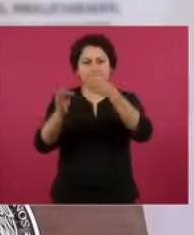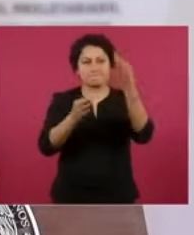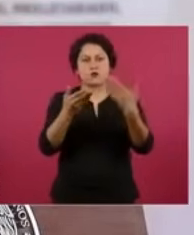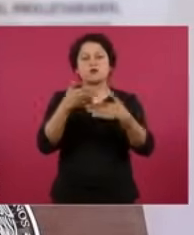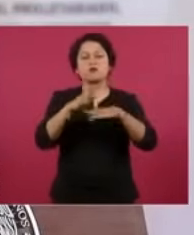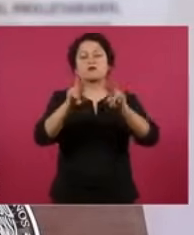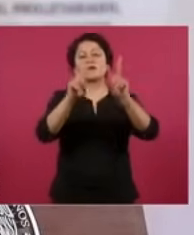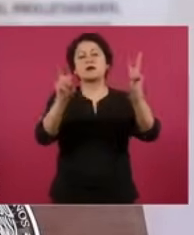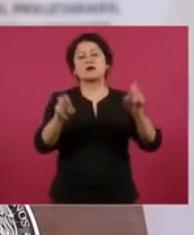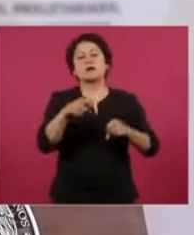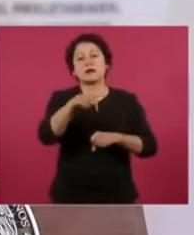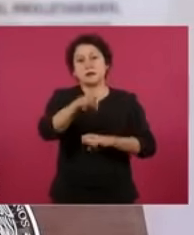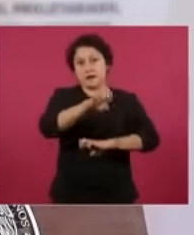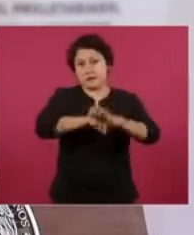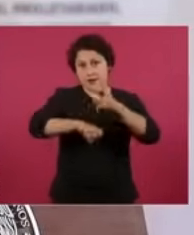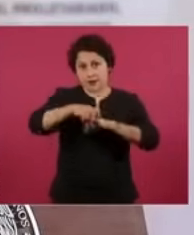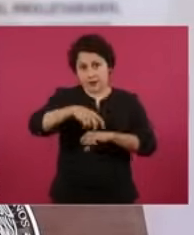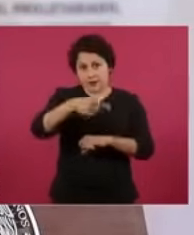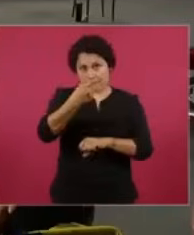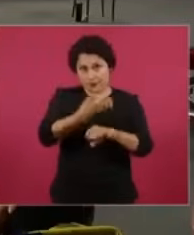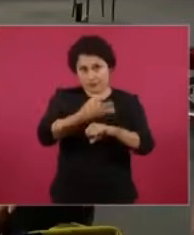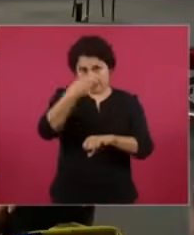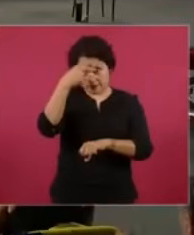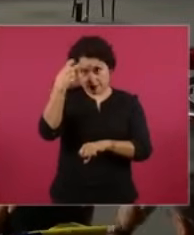en México sobre la reforma judicial.